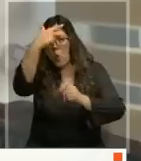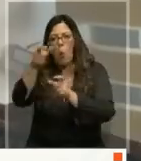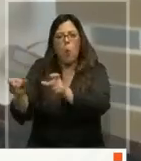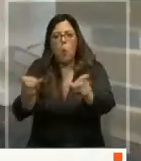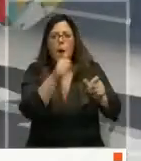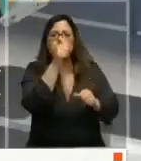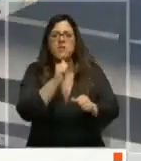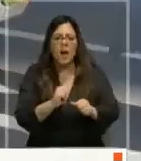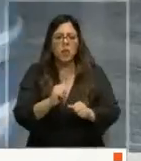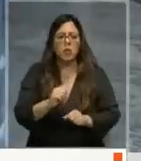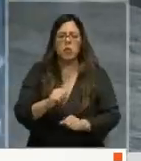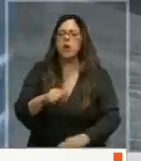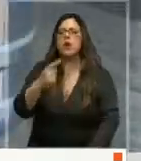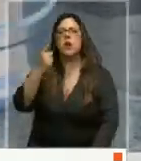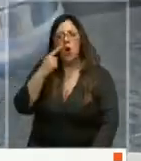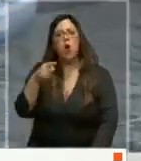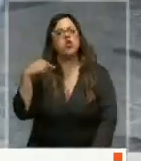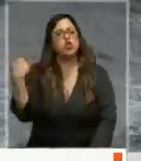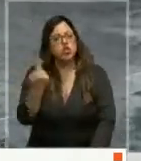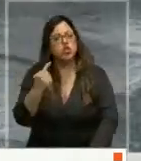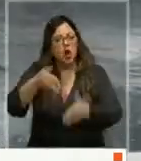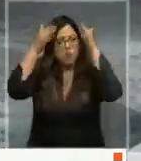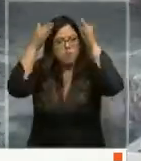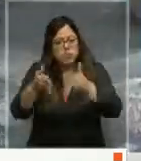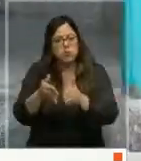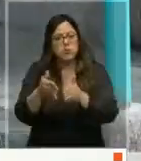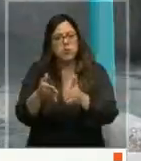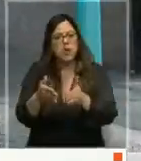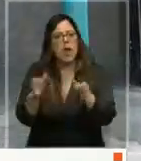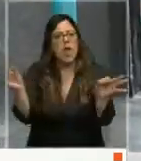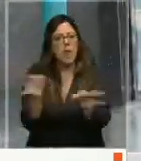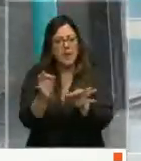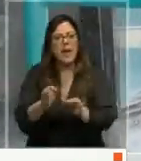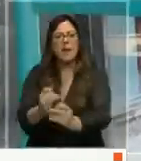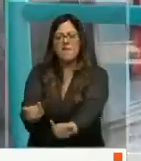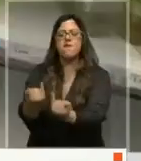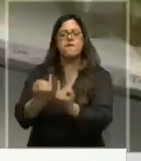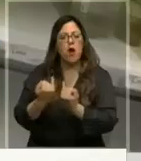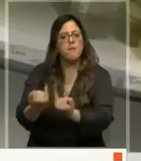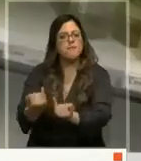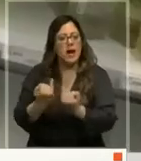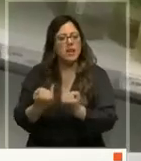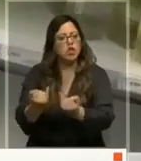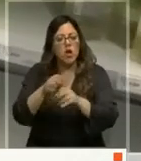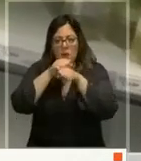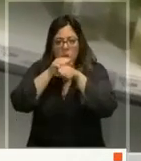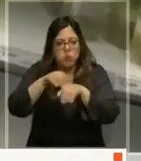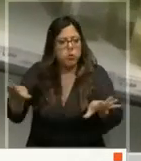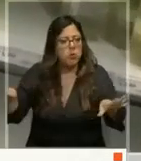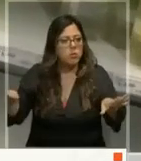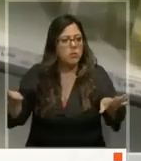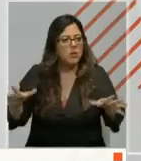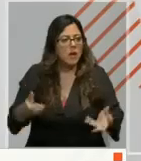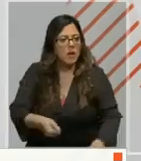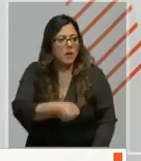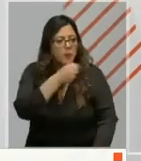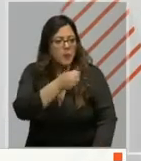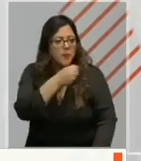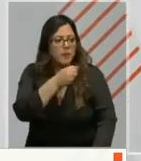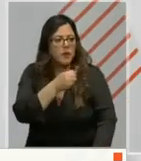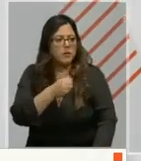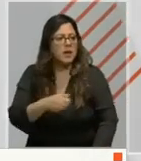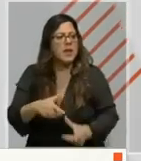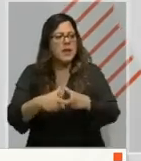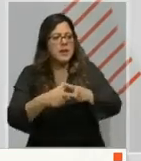Queremos ser sumamente enfáticos en señalar que hay informaciones que han sido difundidas por medios de prensa nacional que